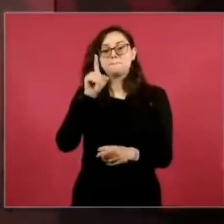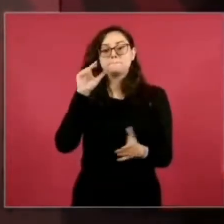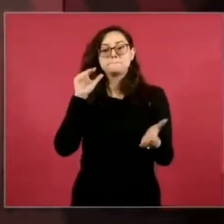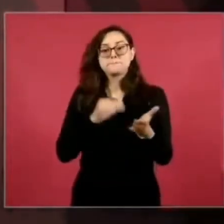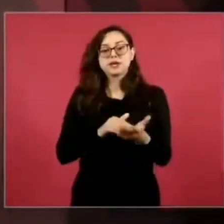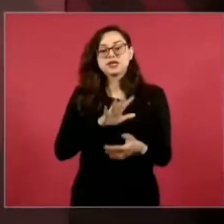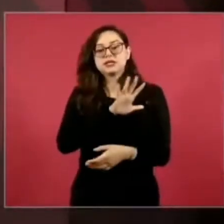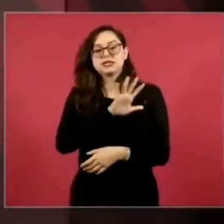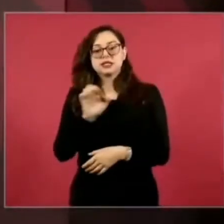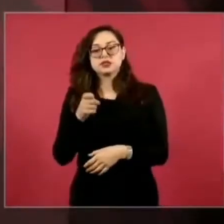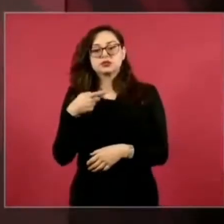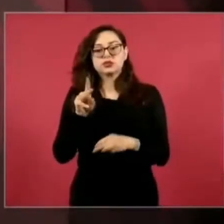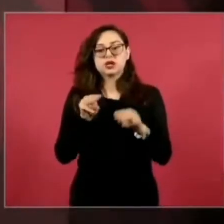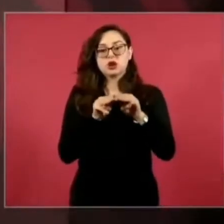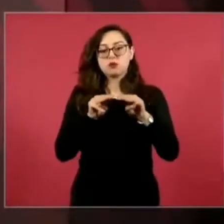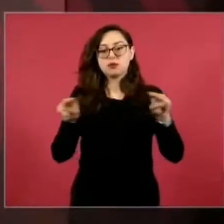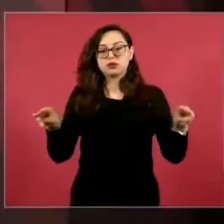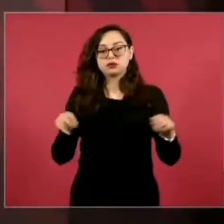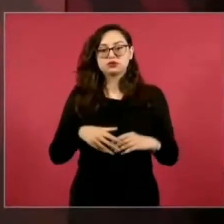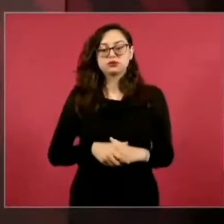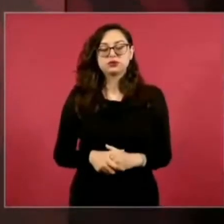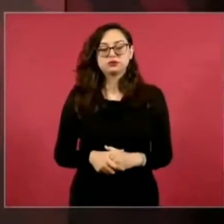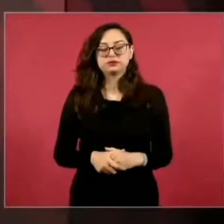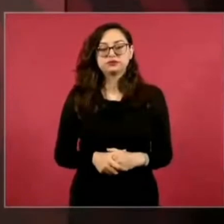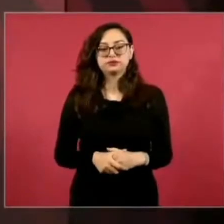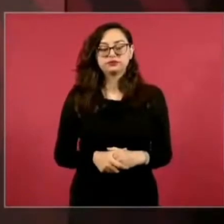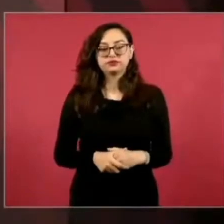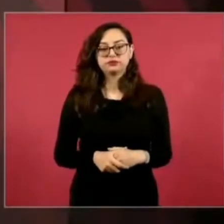kilómetros del Tren Maya. Y